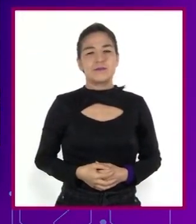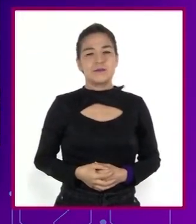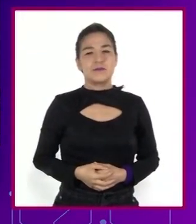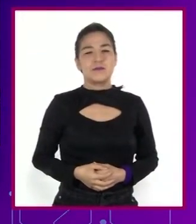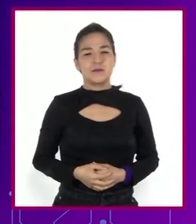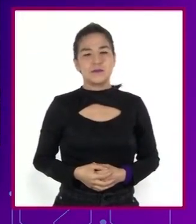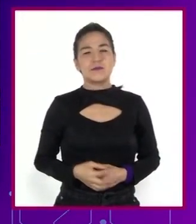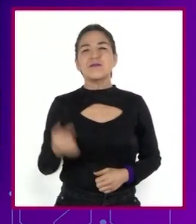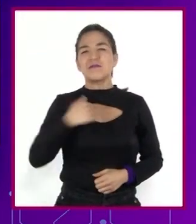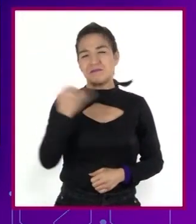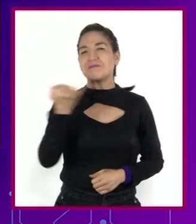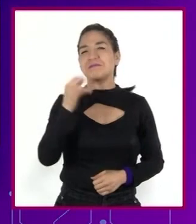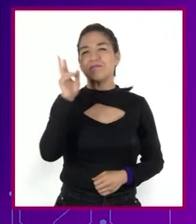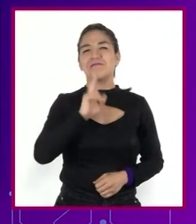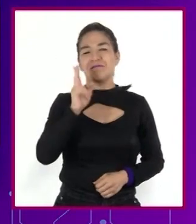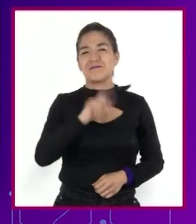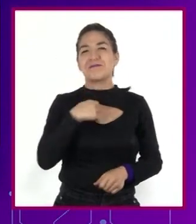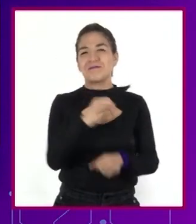Yo también voy a investigar.